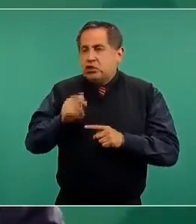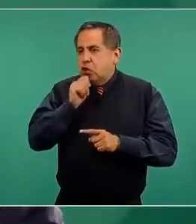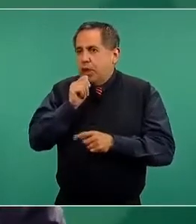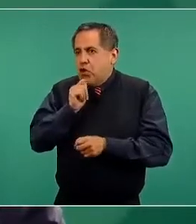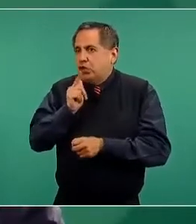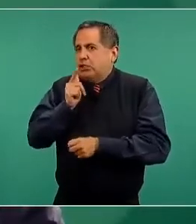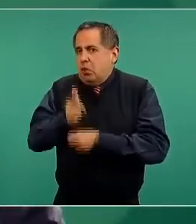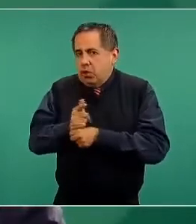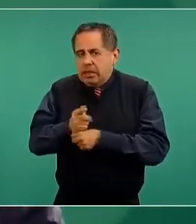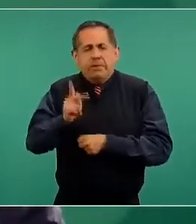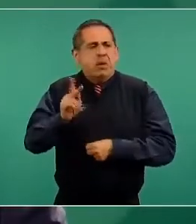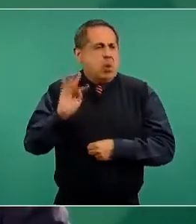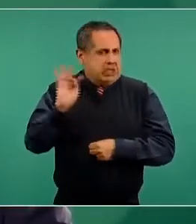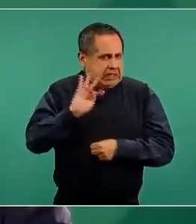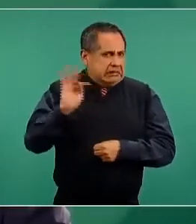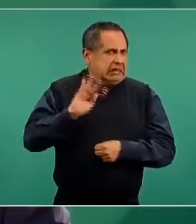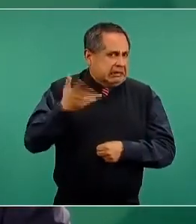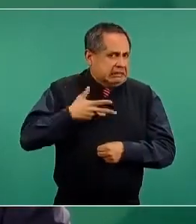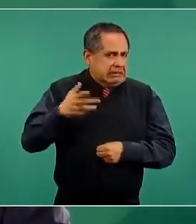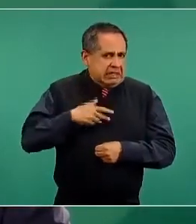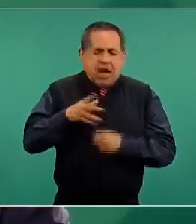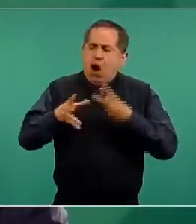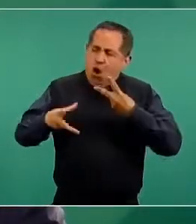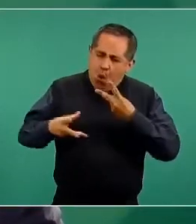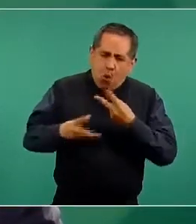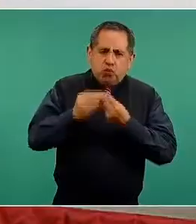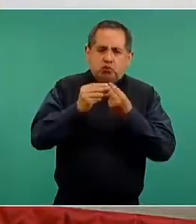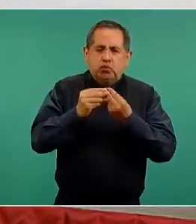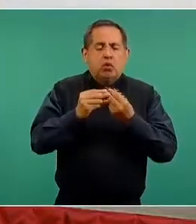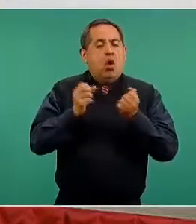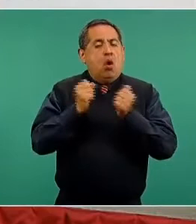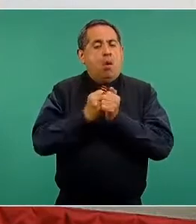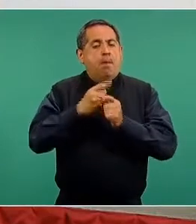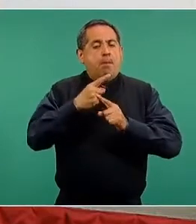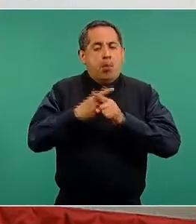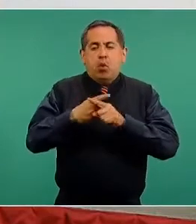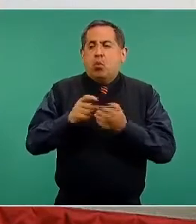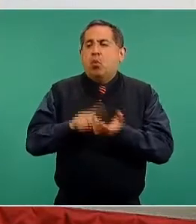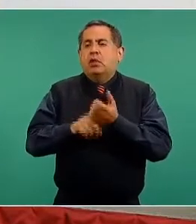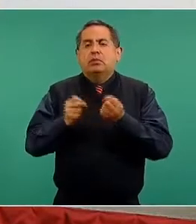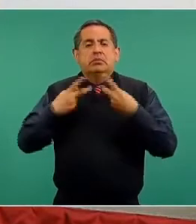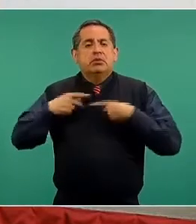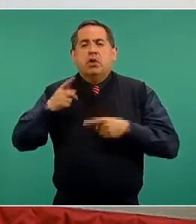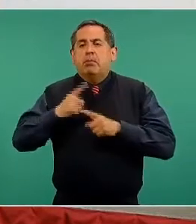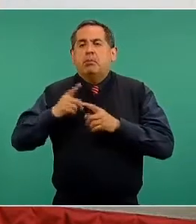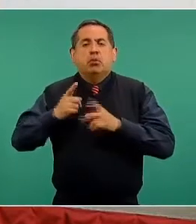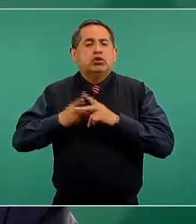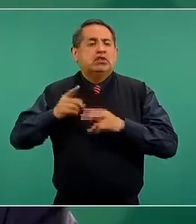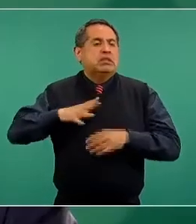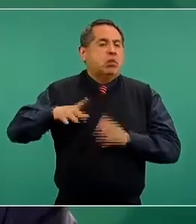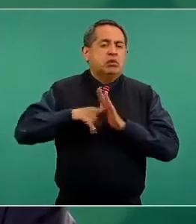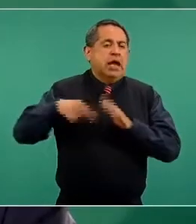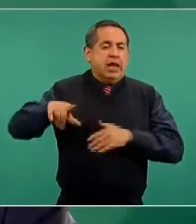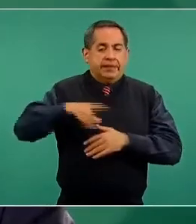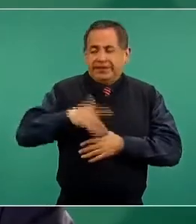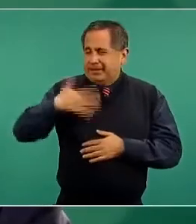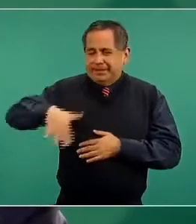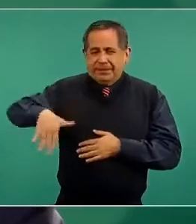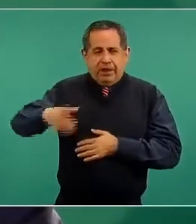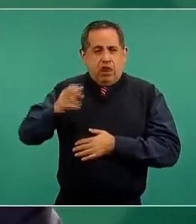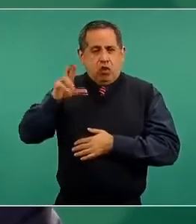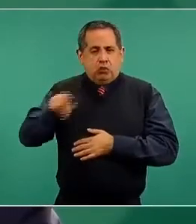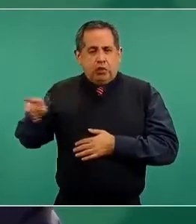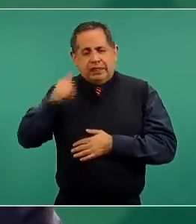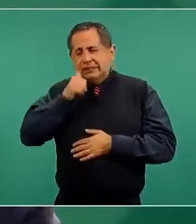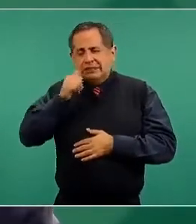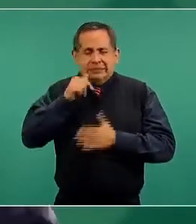y no se obtuvo un resultado, multiplicados por el porcentaje de positividad, que es el que acaba de explicar la doctora de la Torre y presentamos